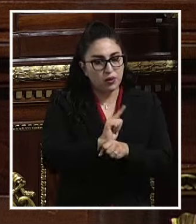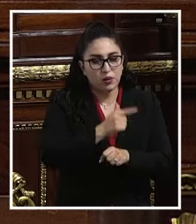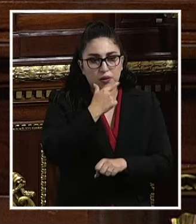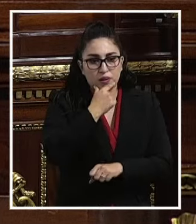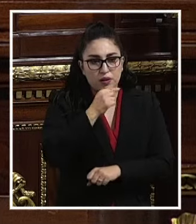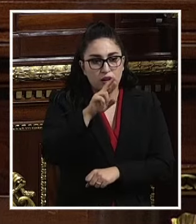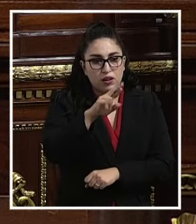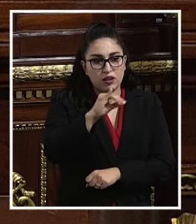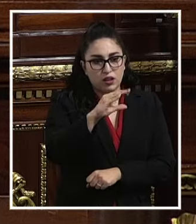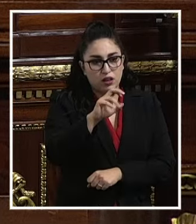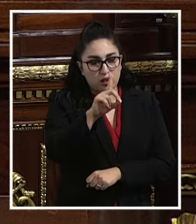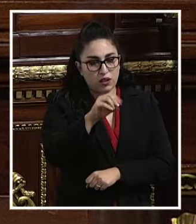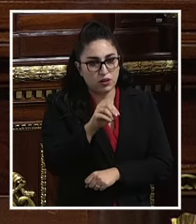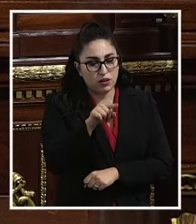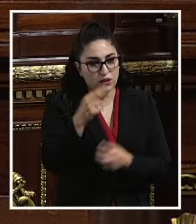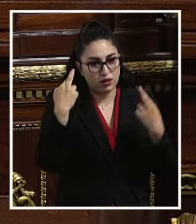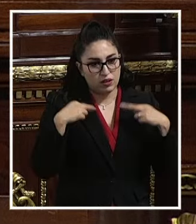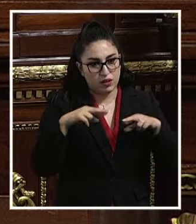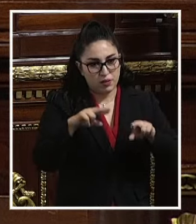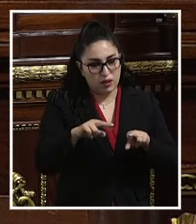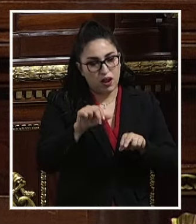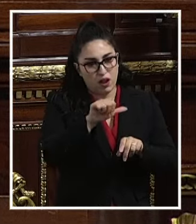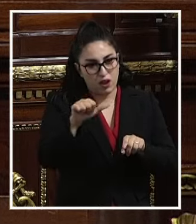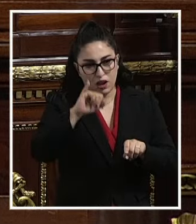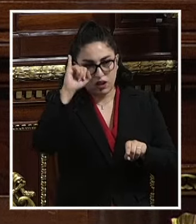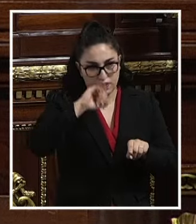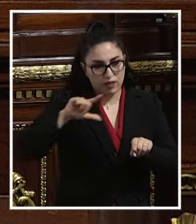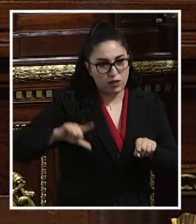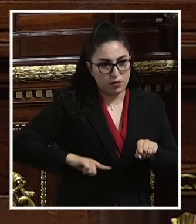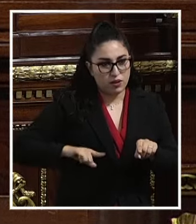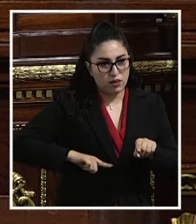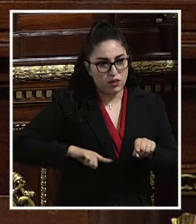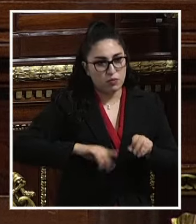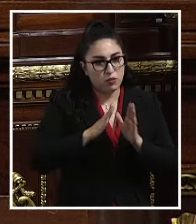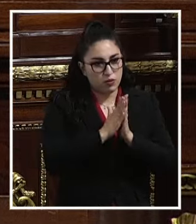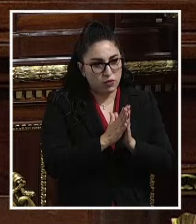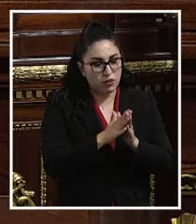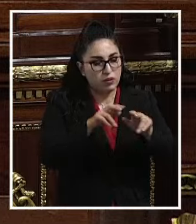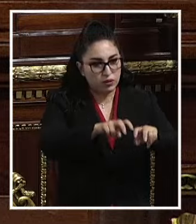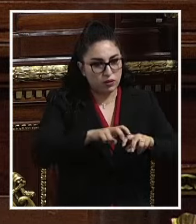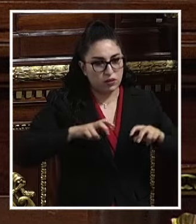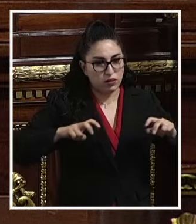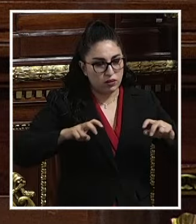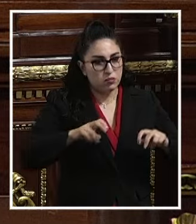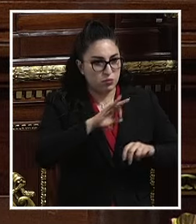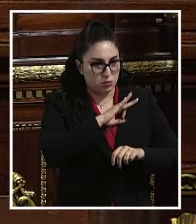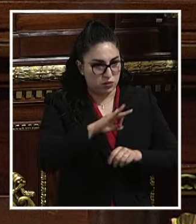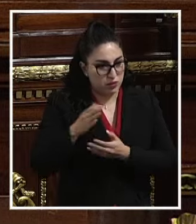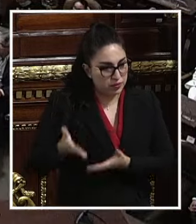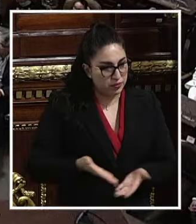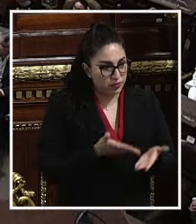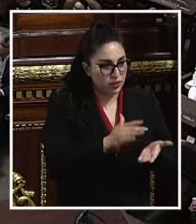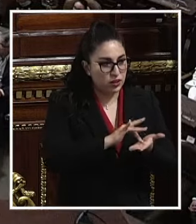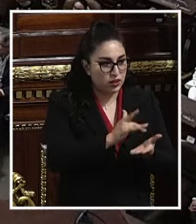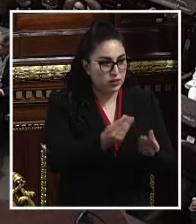Suárez, que acude en representación del jefe de gobierno, que suban al presidio. Muchas gracias.